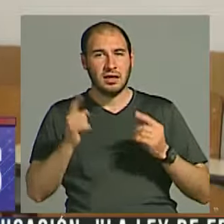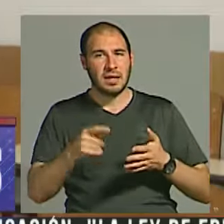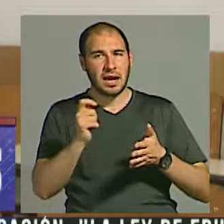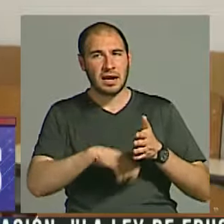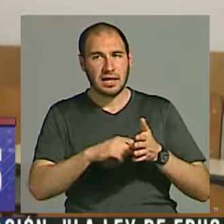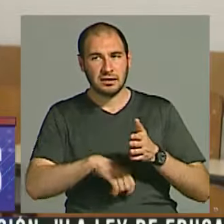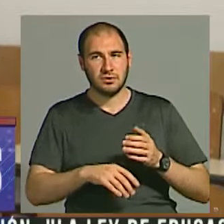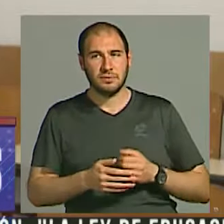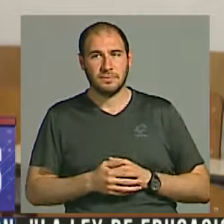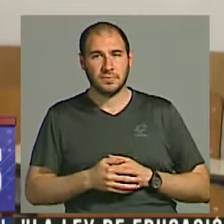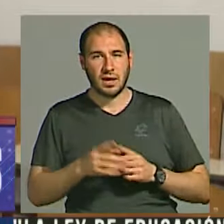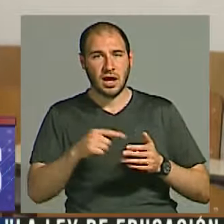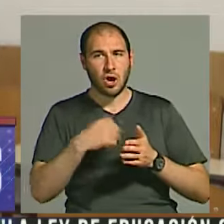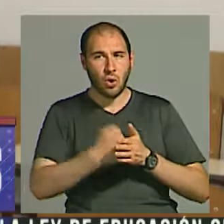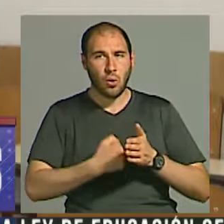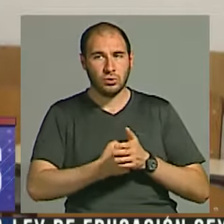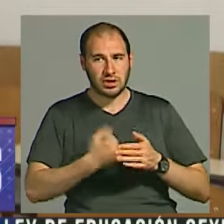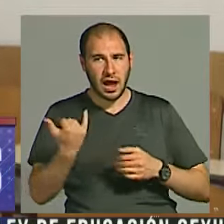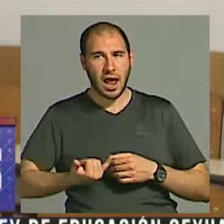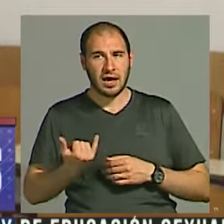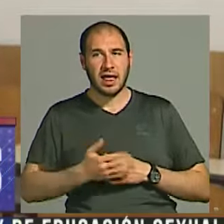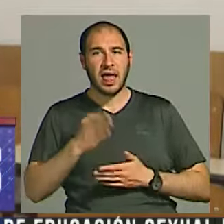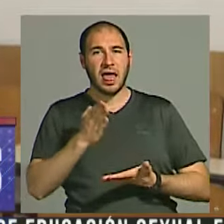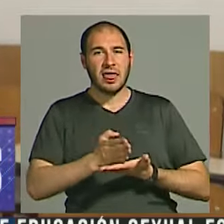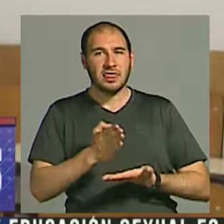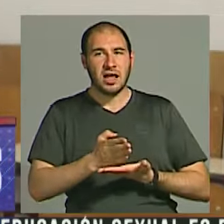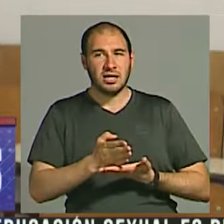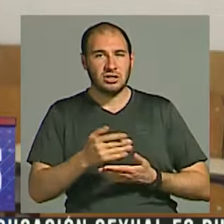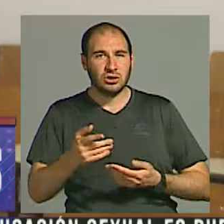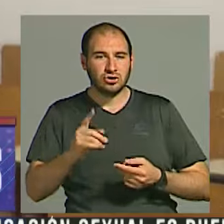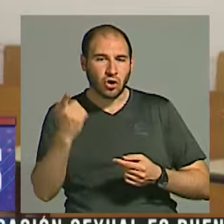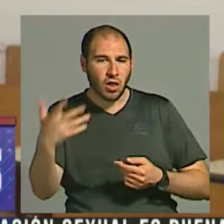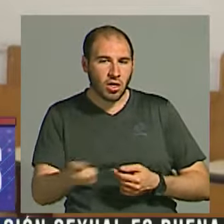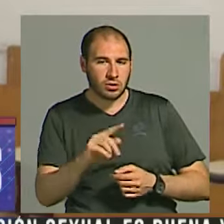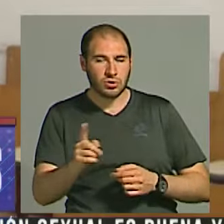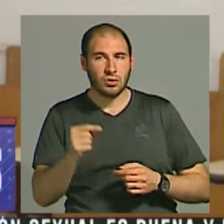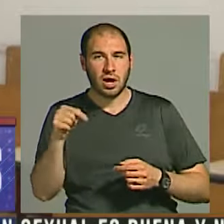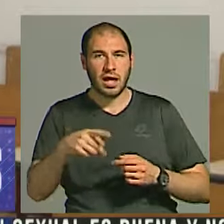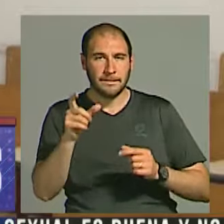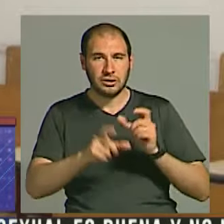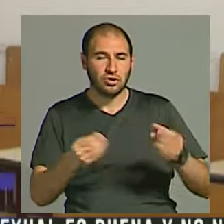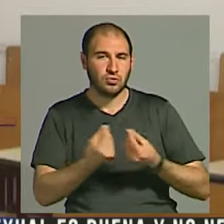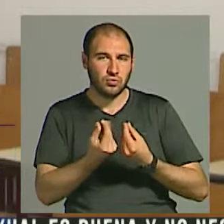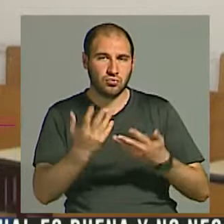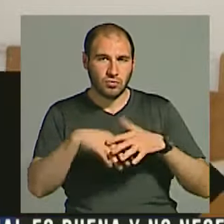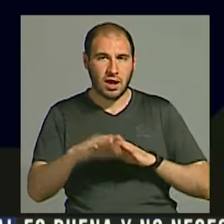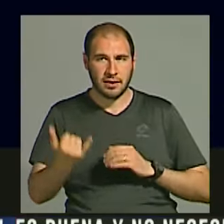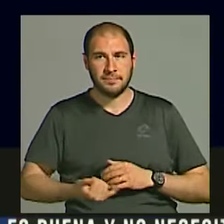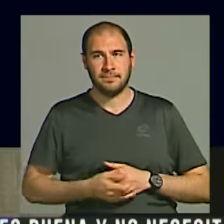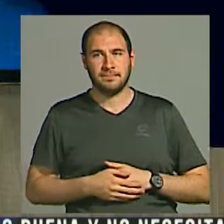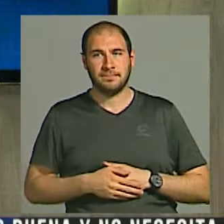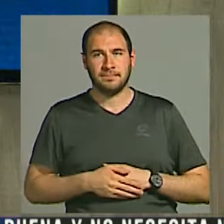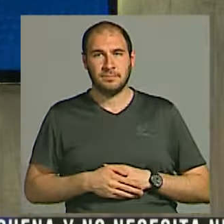registro que hay una lucha de por medio, que los derechos no se alcanzan porque sí, sino que hay un montón de personas involucradas al respecto.